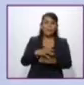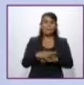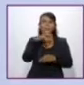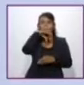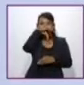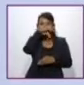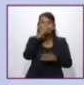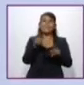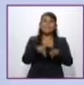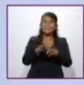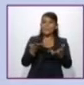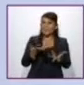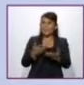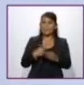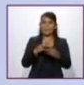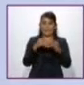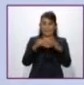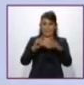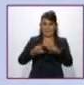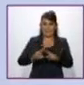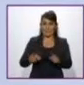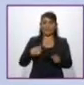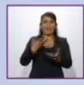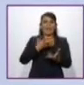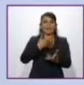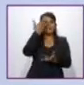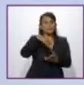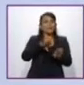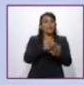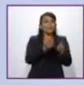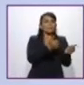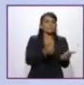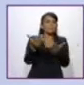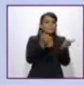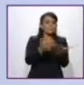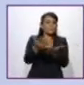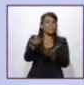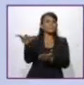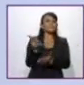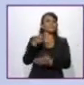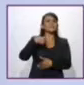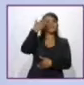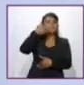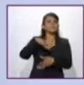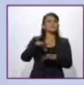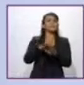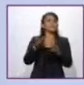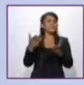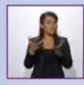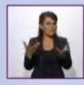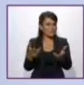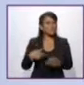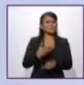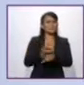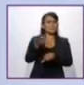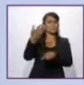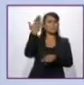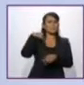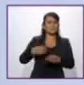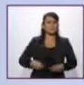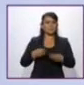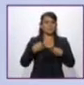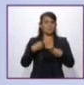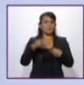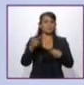esos productos, más bien, hay que saber cómo llevarlos allá. Ellos ya lo conocen, ellos ya han estado por Estados Unidos. Ellos pueden